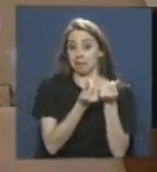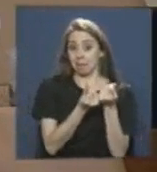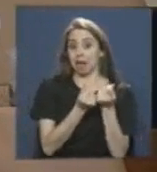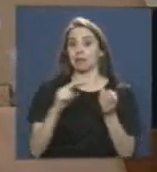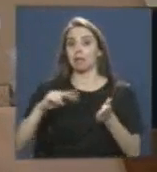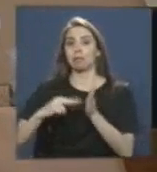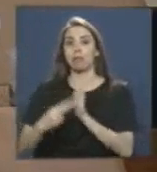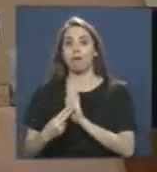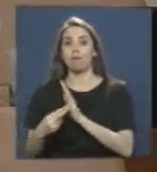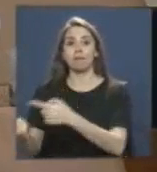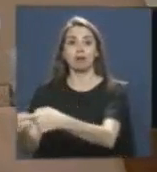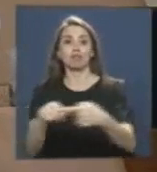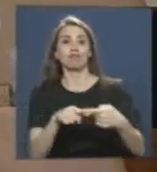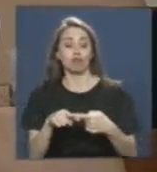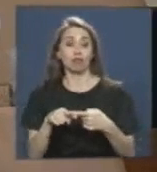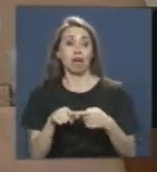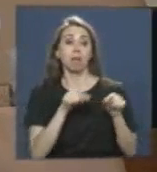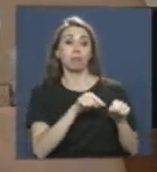como consecuencia.